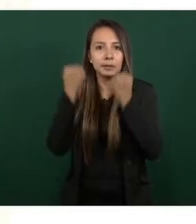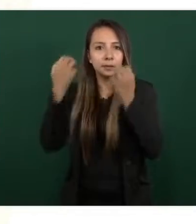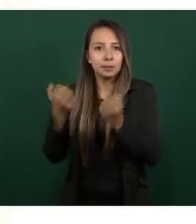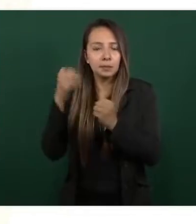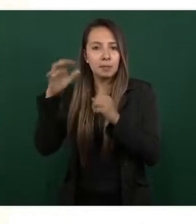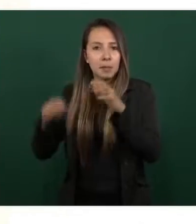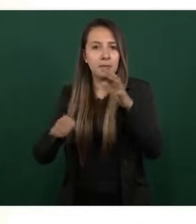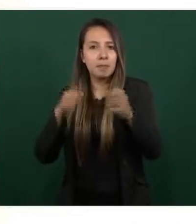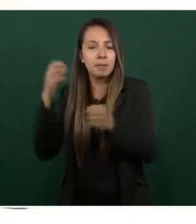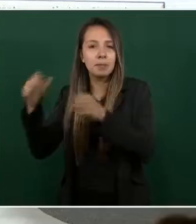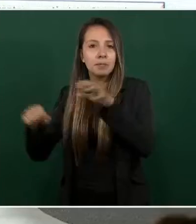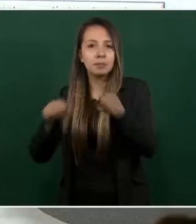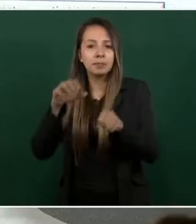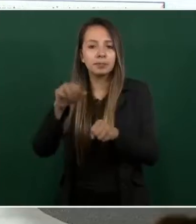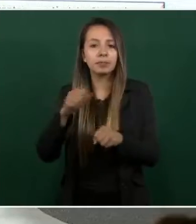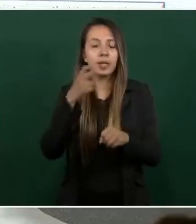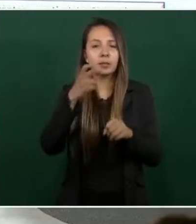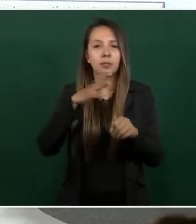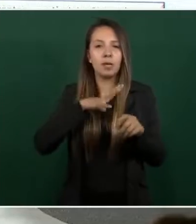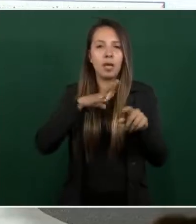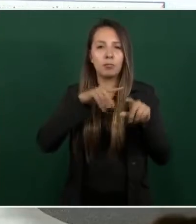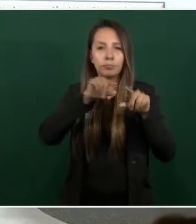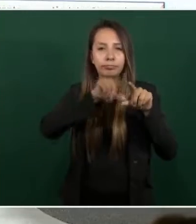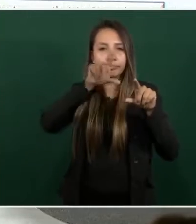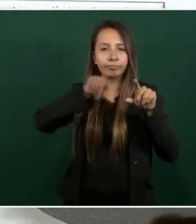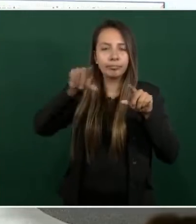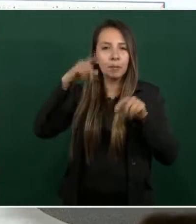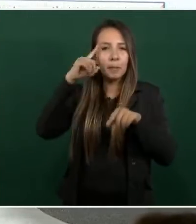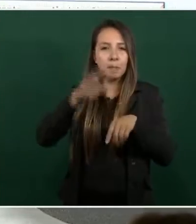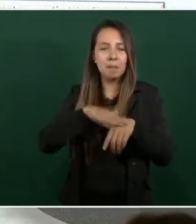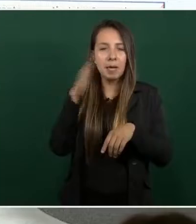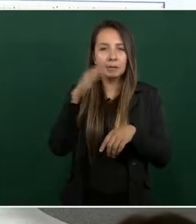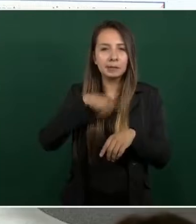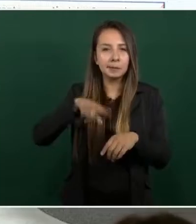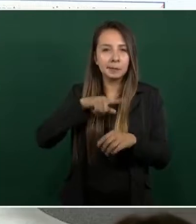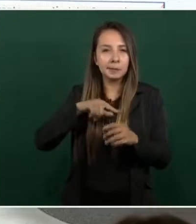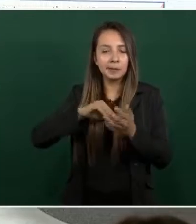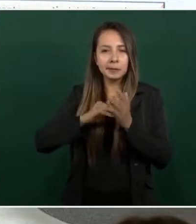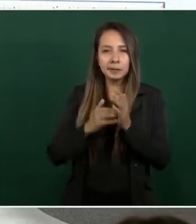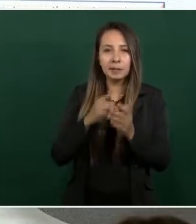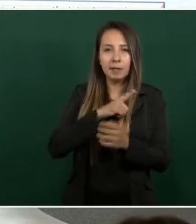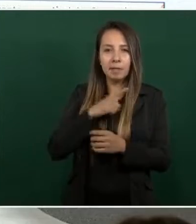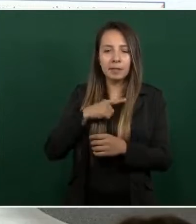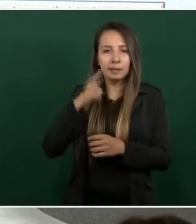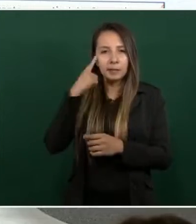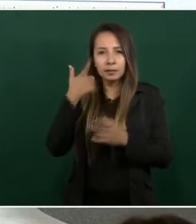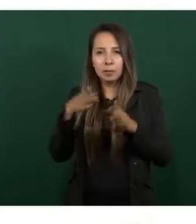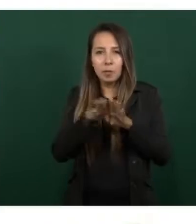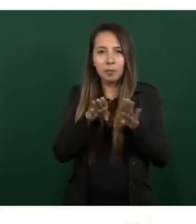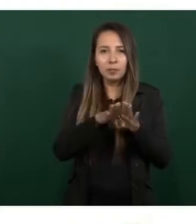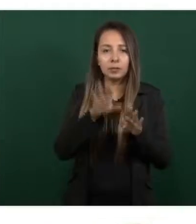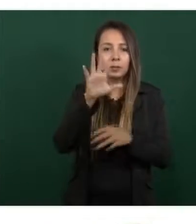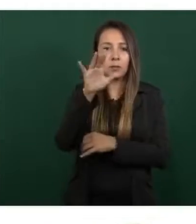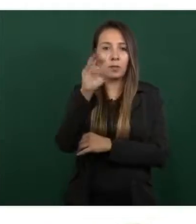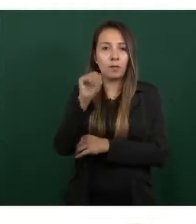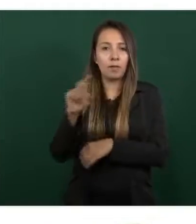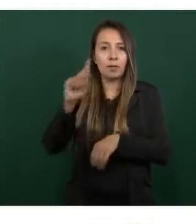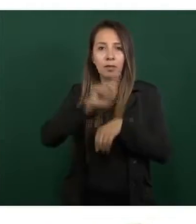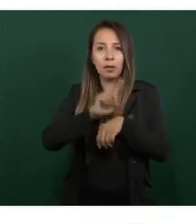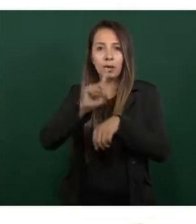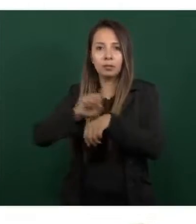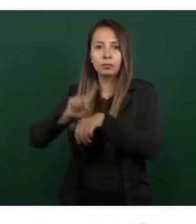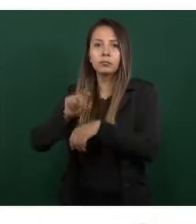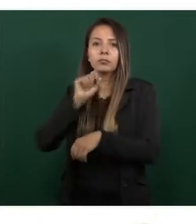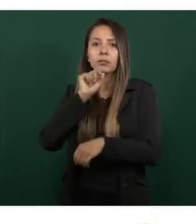gráfica donde llevamos en este reforzamiento de la estrategia 59 días, incrementando presencia de la